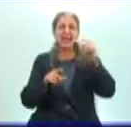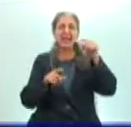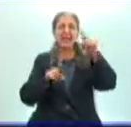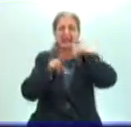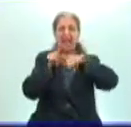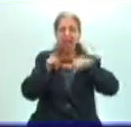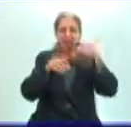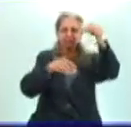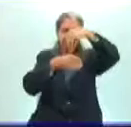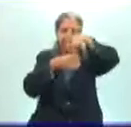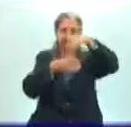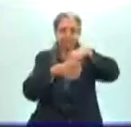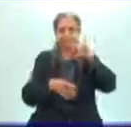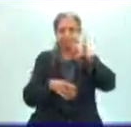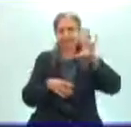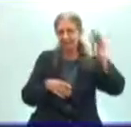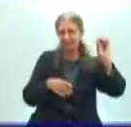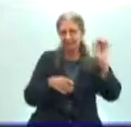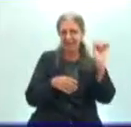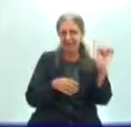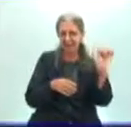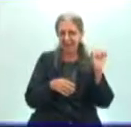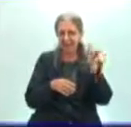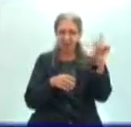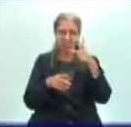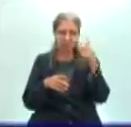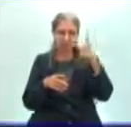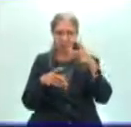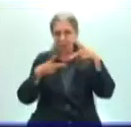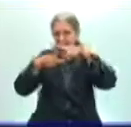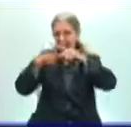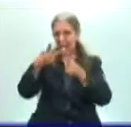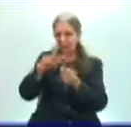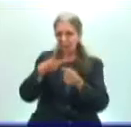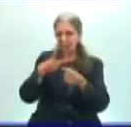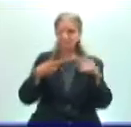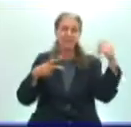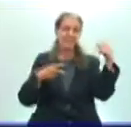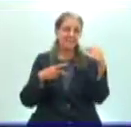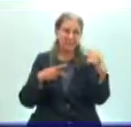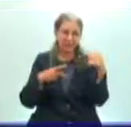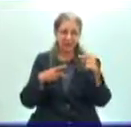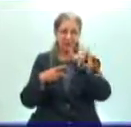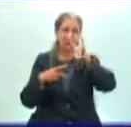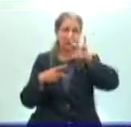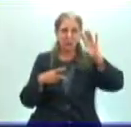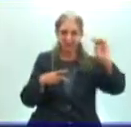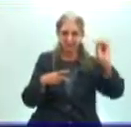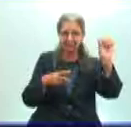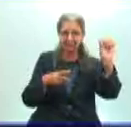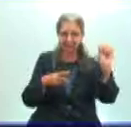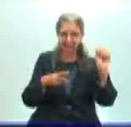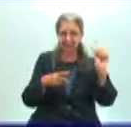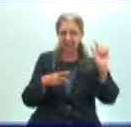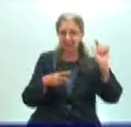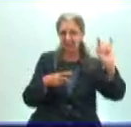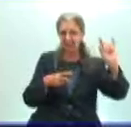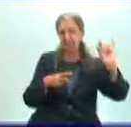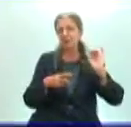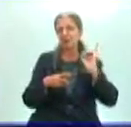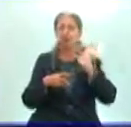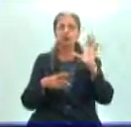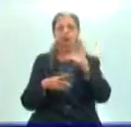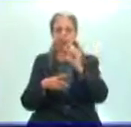es de 90 grados. Por lo tanto, los otros dos ángulos serán menores a 90 grados y sumarán 90 grados. Esto es porque en